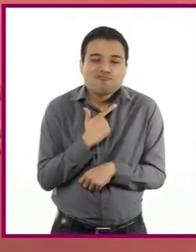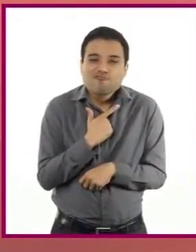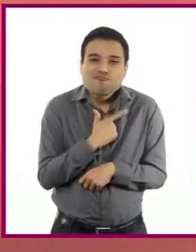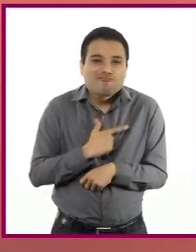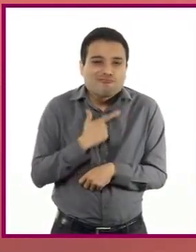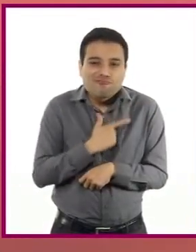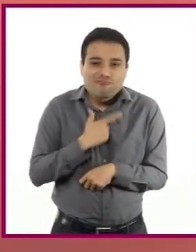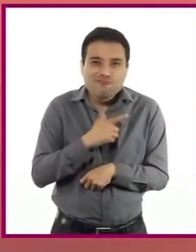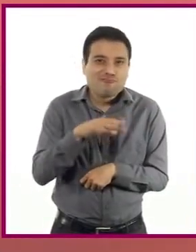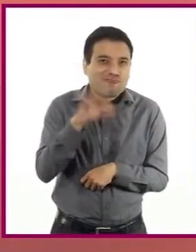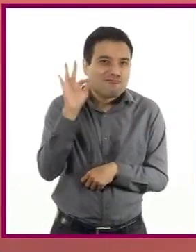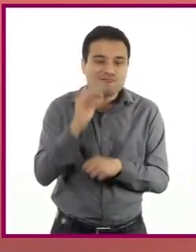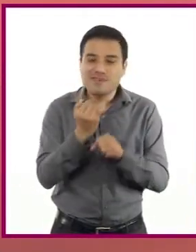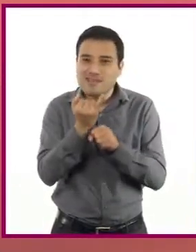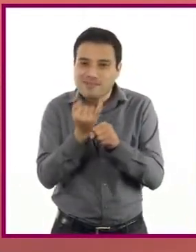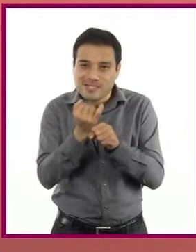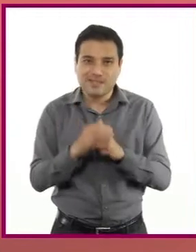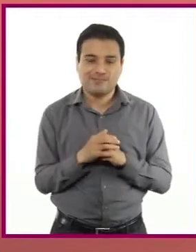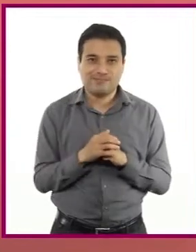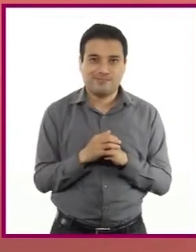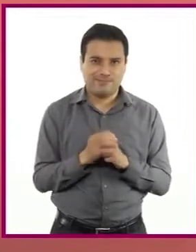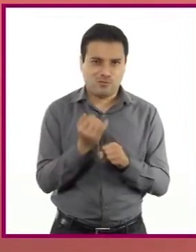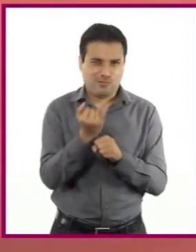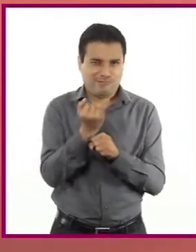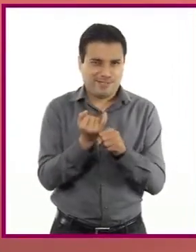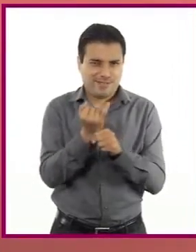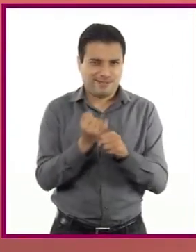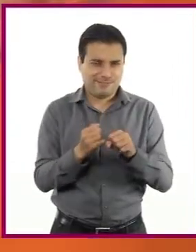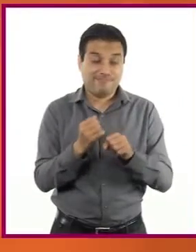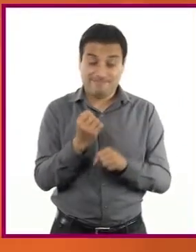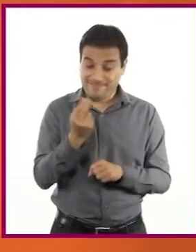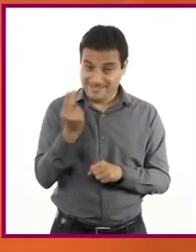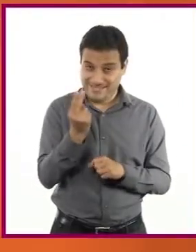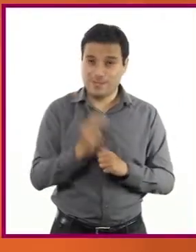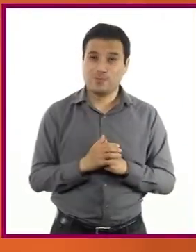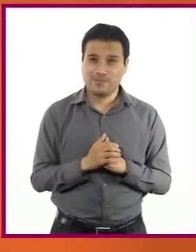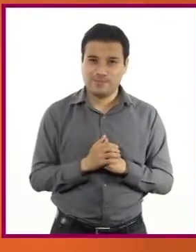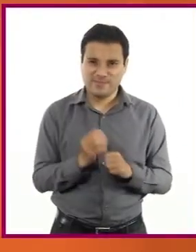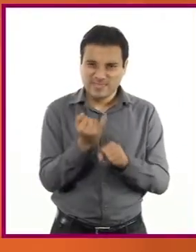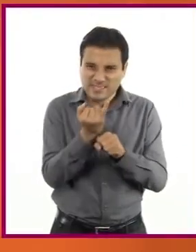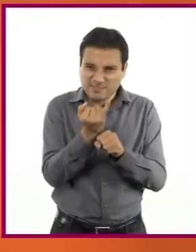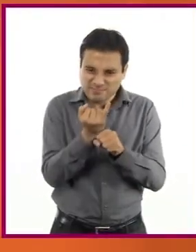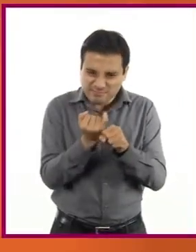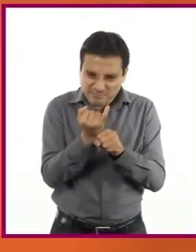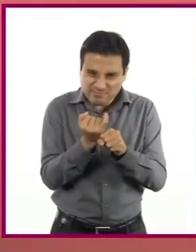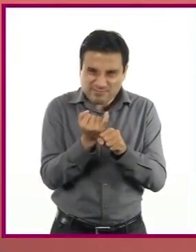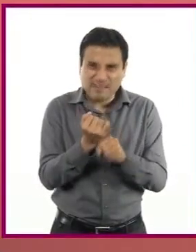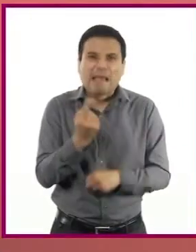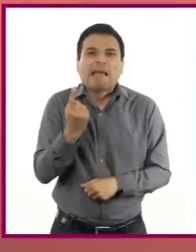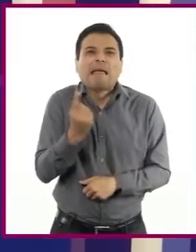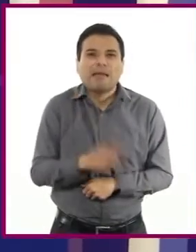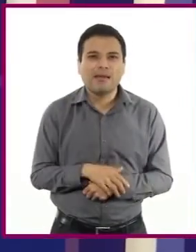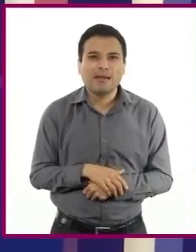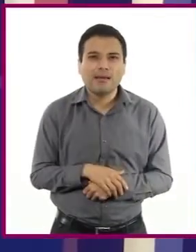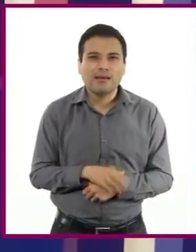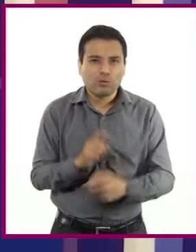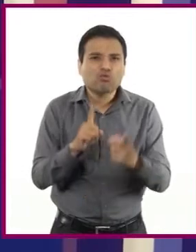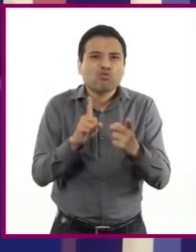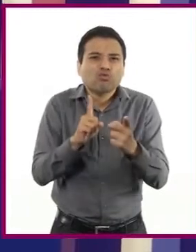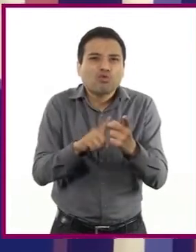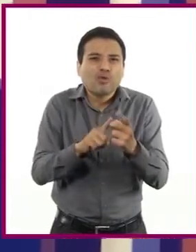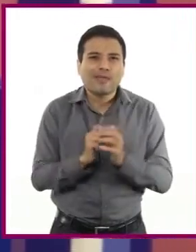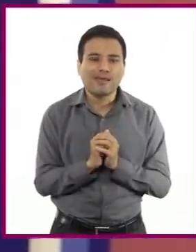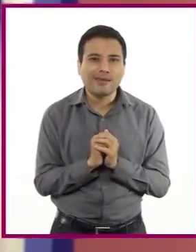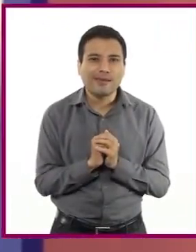palabra clave para adquirir o ampliar información es consultar. Pero ¿consultar qué y dónde, maestra?